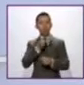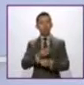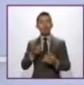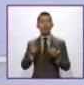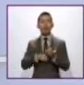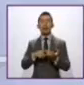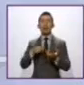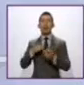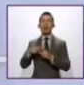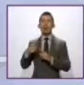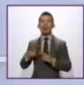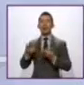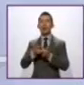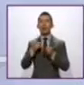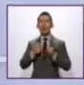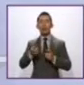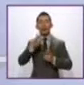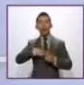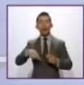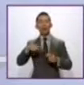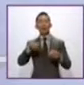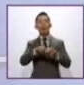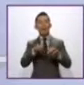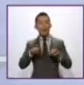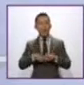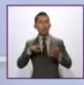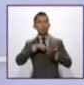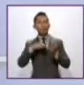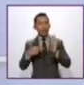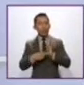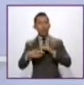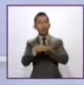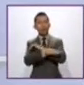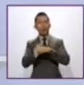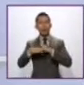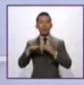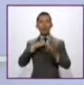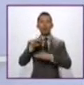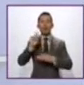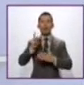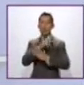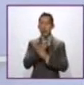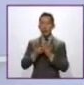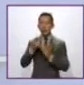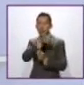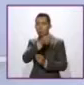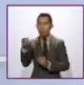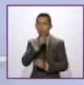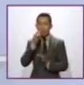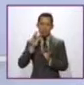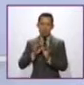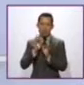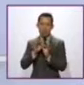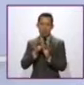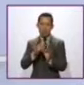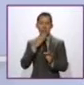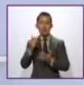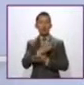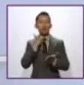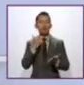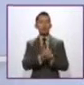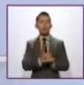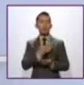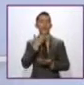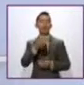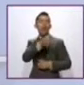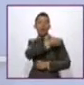colegios, tenemos que incluir a nuestros colegios de arquitectos e ingenieros, hacer una planeación adecuada, una planeación, un urbanismo